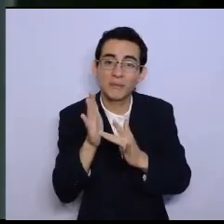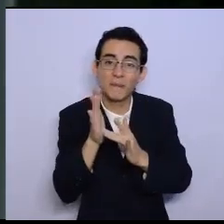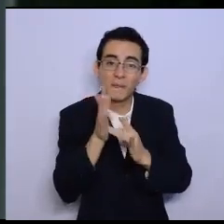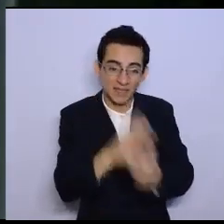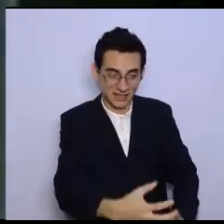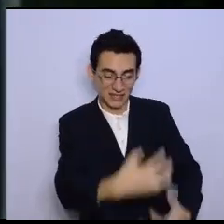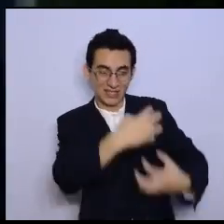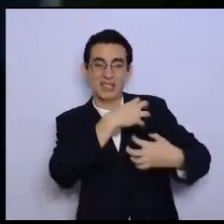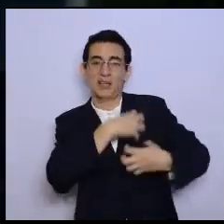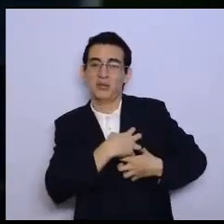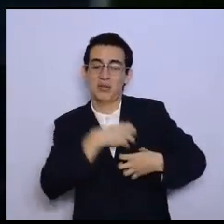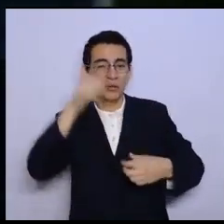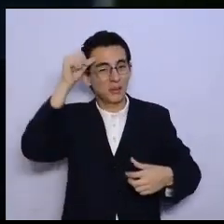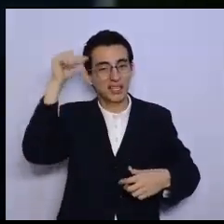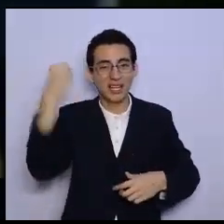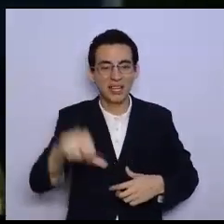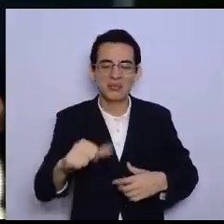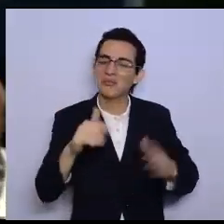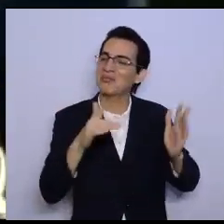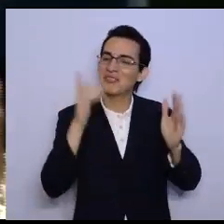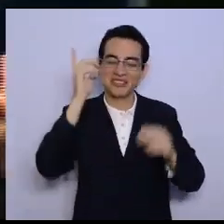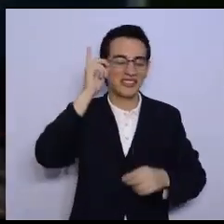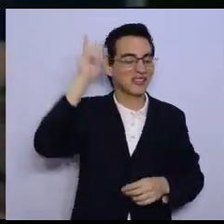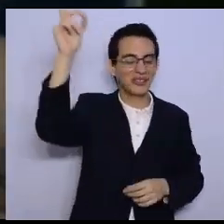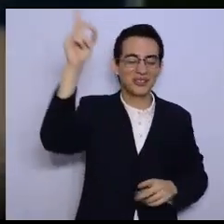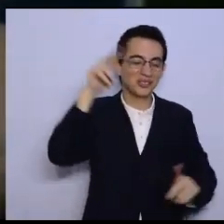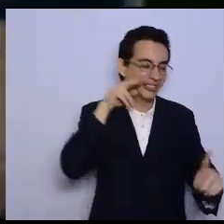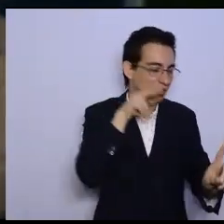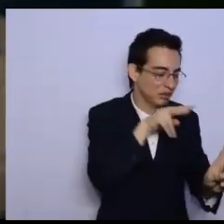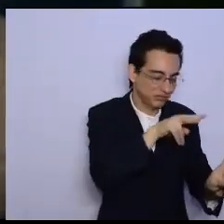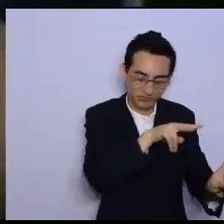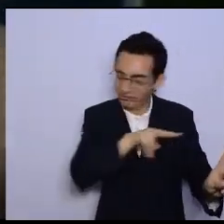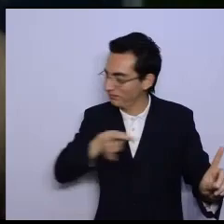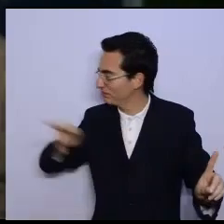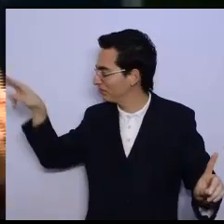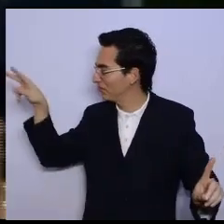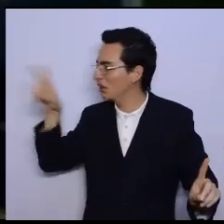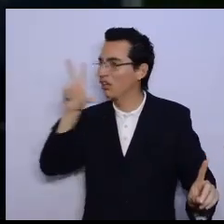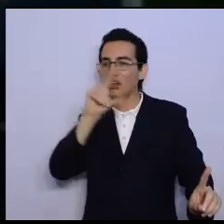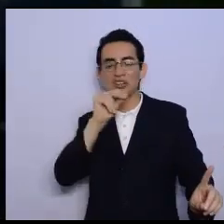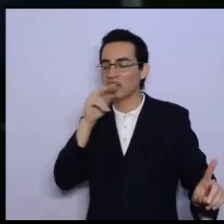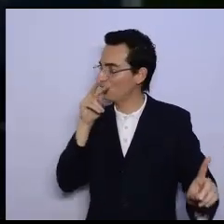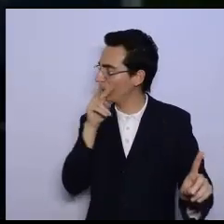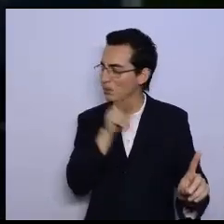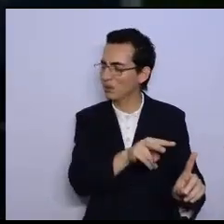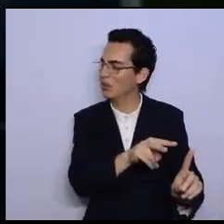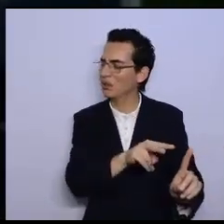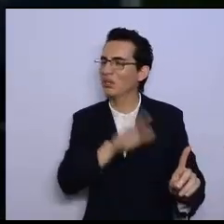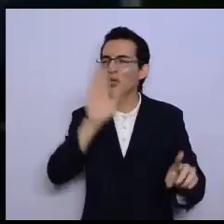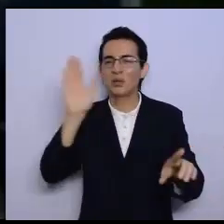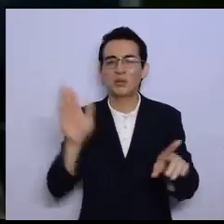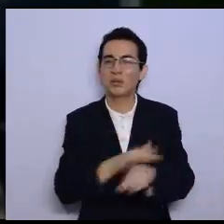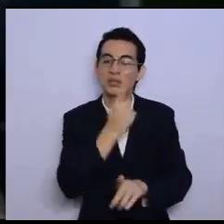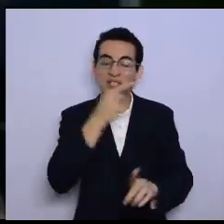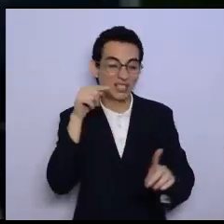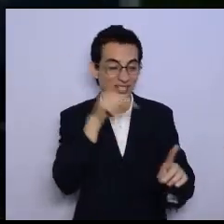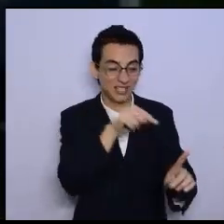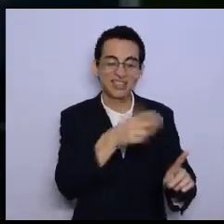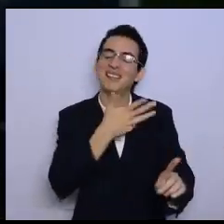que Dios, no como que, quiero corregir, sino que Dios, como no tiene que ver nada con el